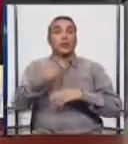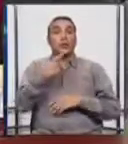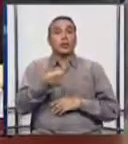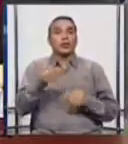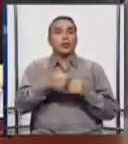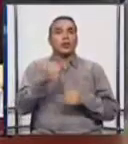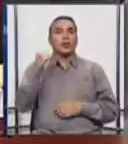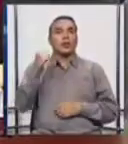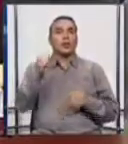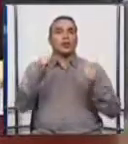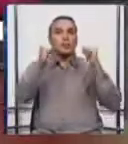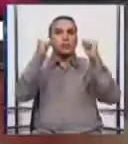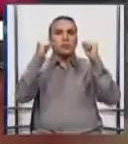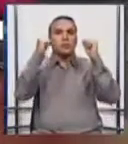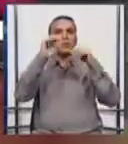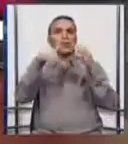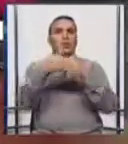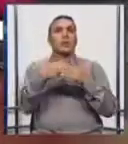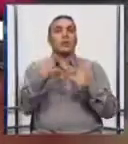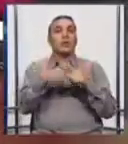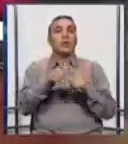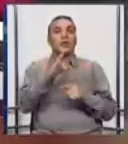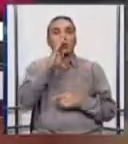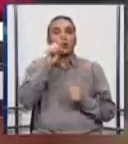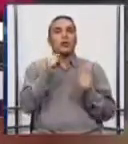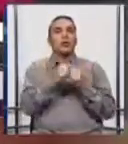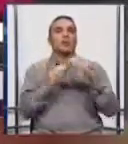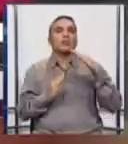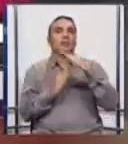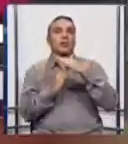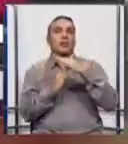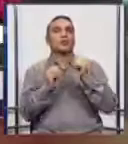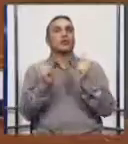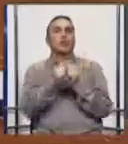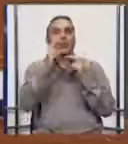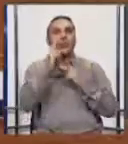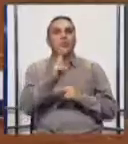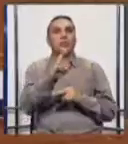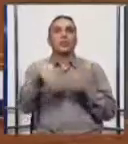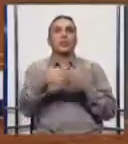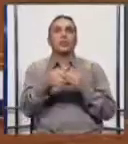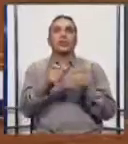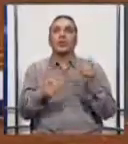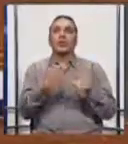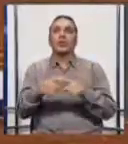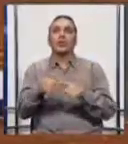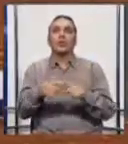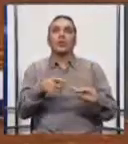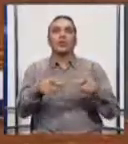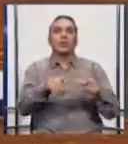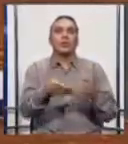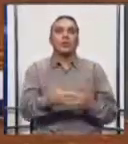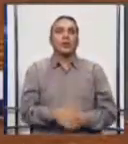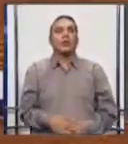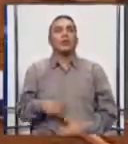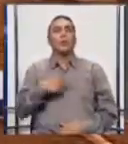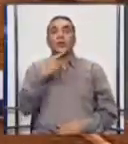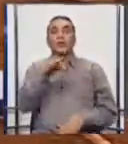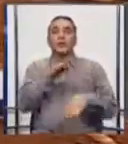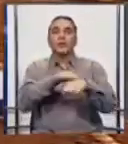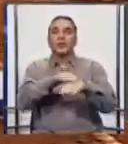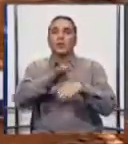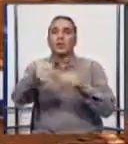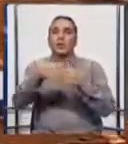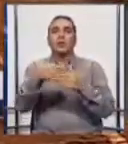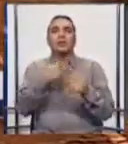el derecho a la manifestación pública siempre que ésta se haga de forma pacífica y respetando los bienes públicos y privados e hicieron un llamado a la paz y